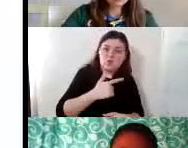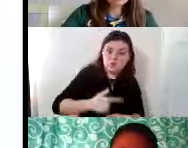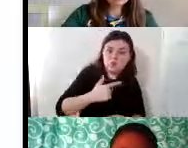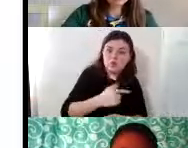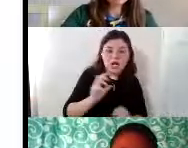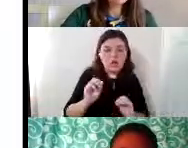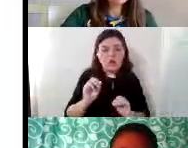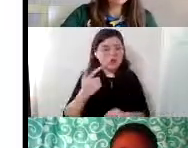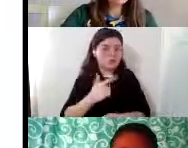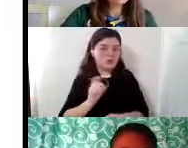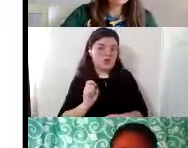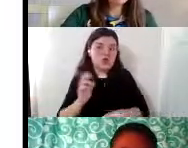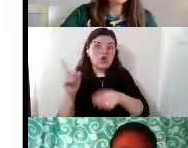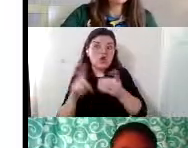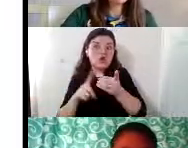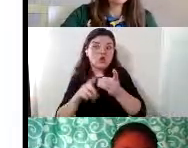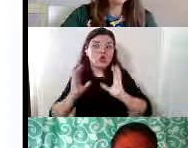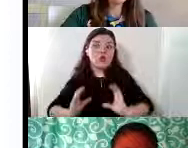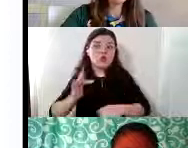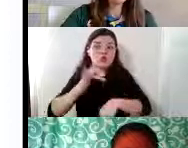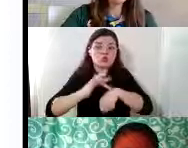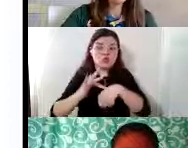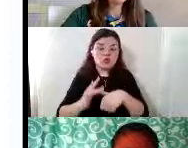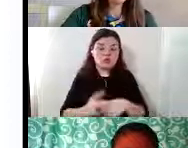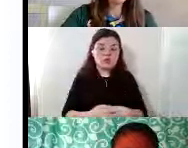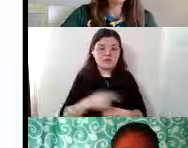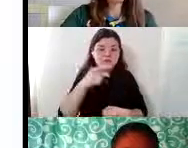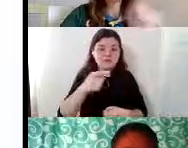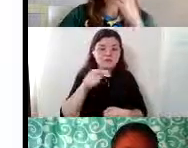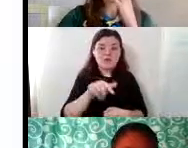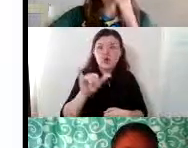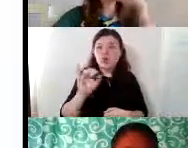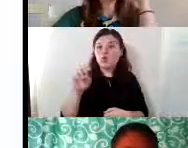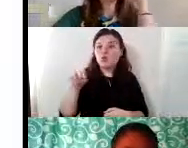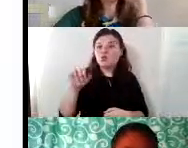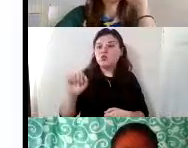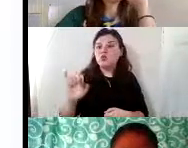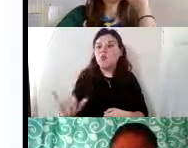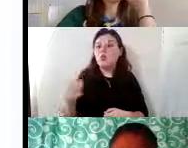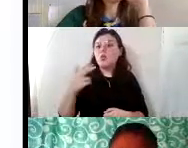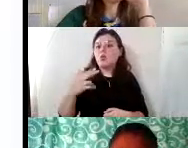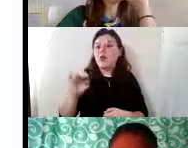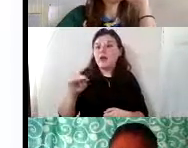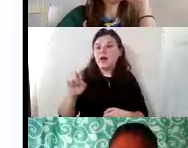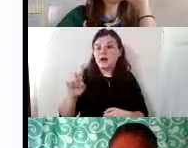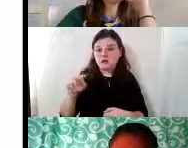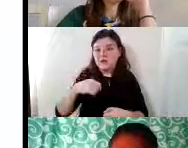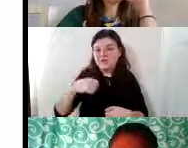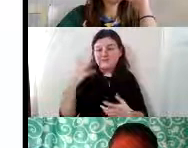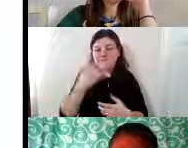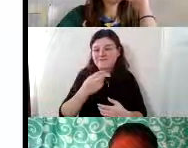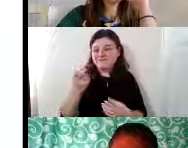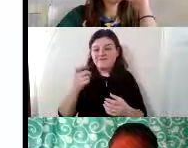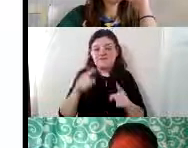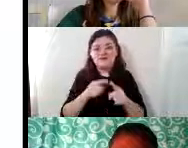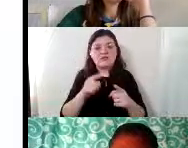gusta que sí te toquen y dónde no. Este de Yo Soy Humano está precioso y este libro nos puede funcionar cuando ya